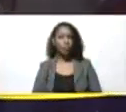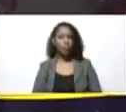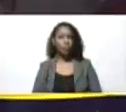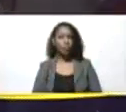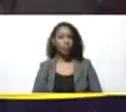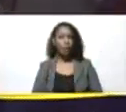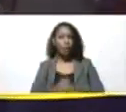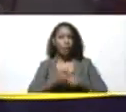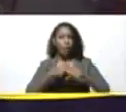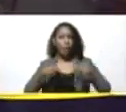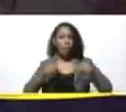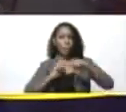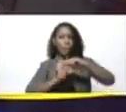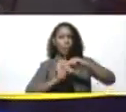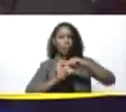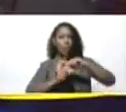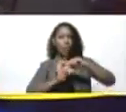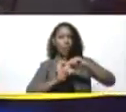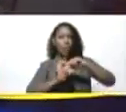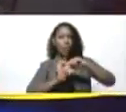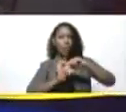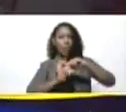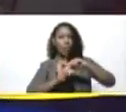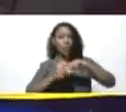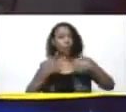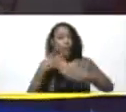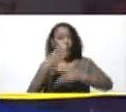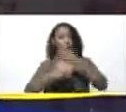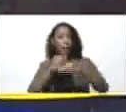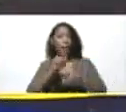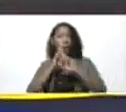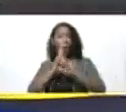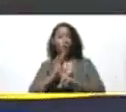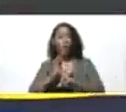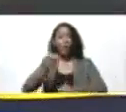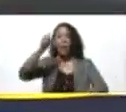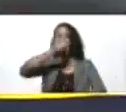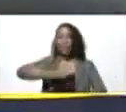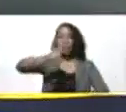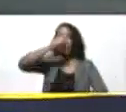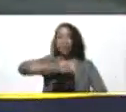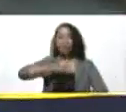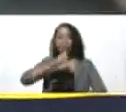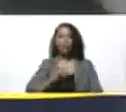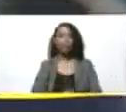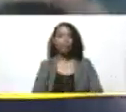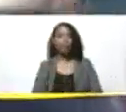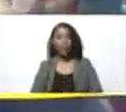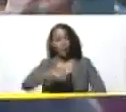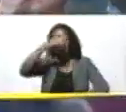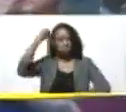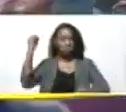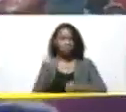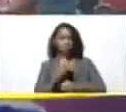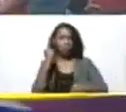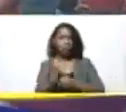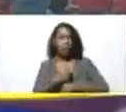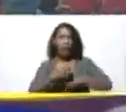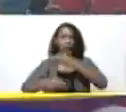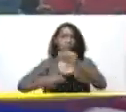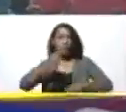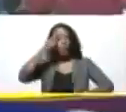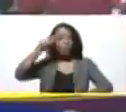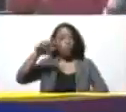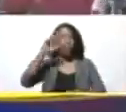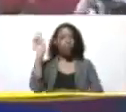Una prosperidad que será resultado de la resistencia y del trabajo creador del